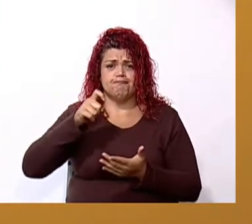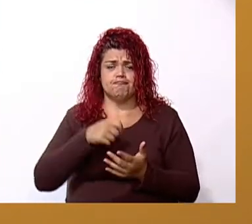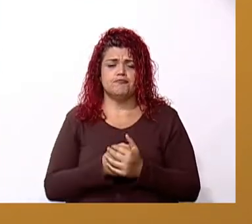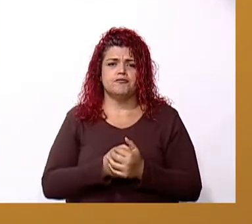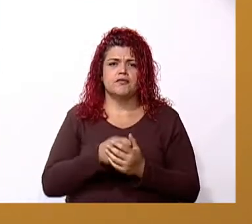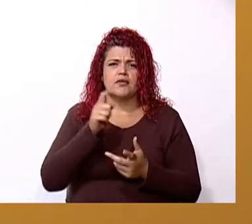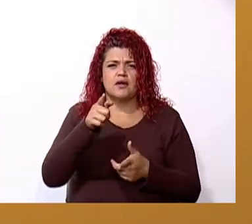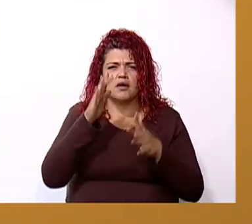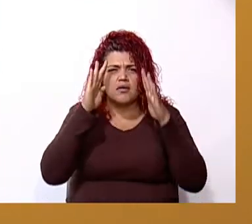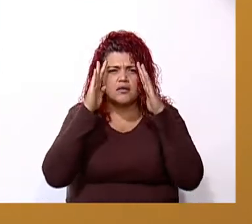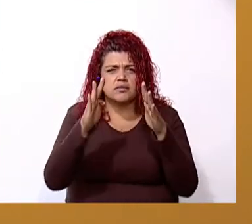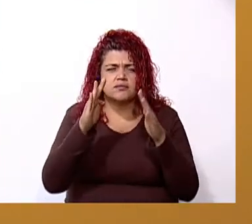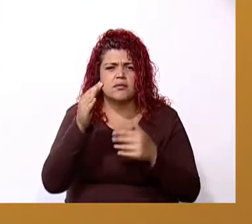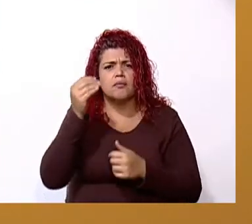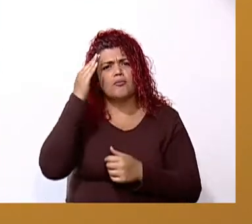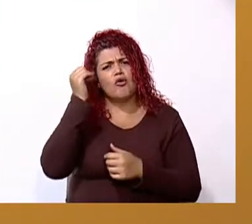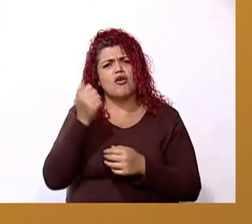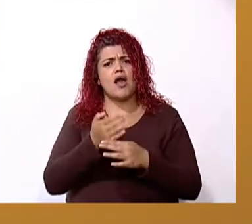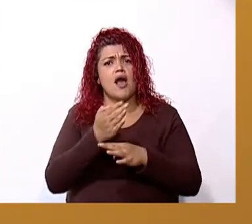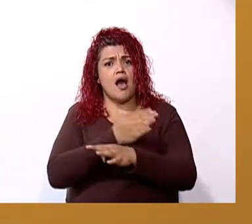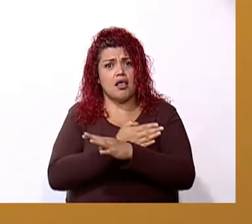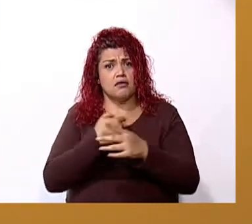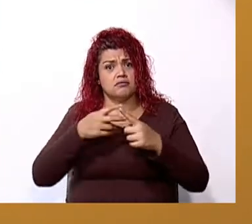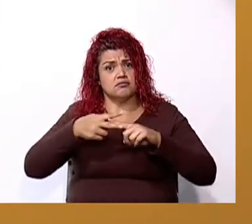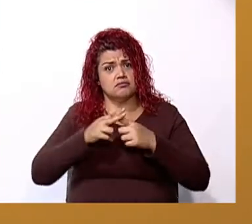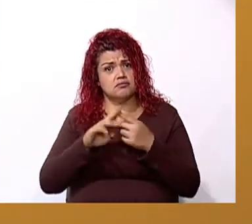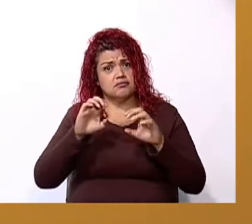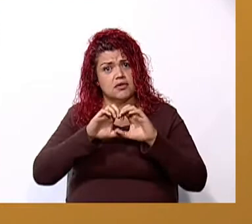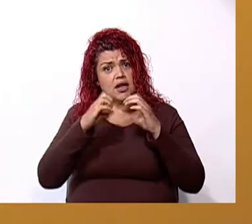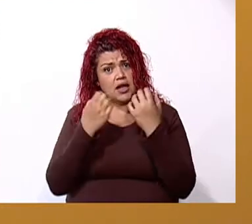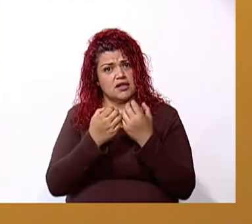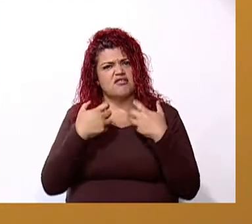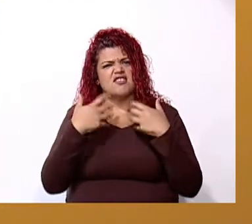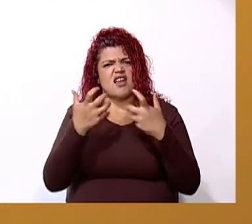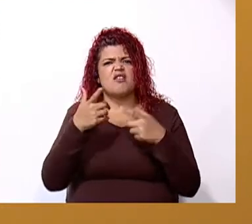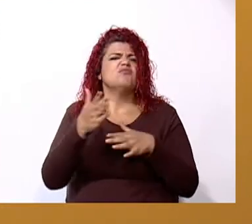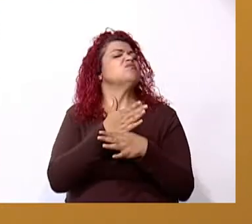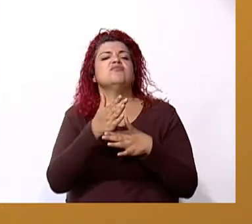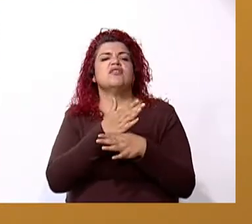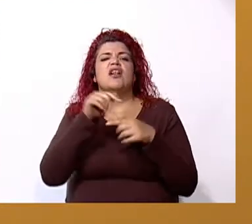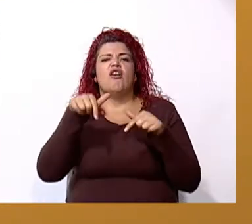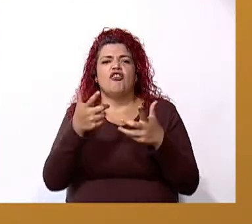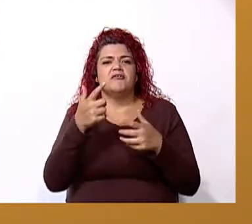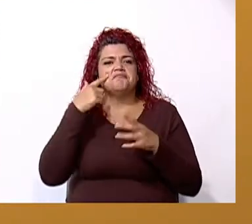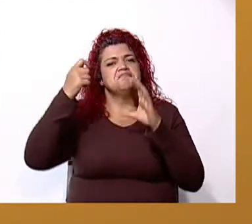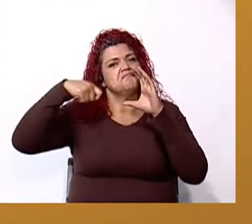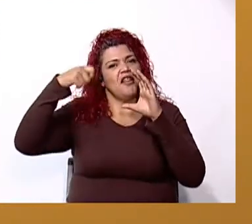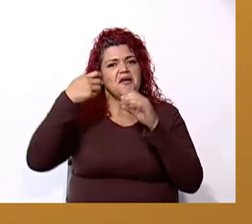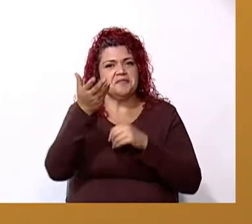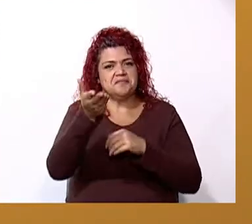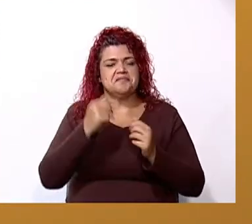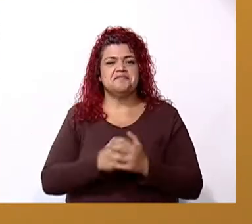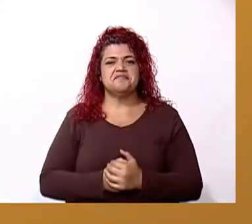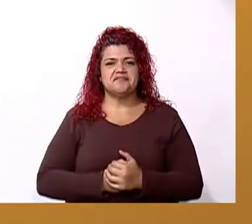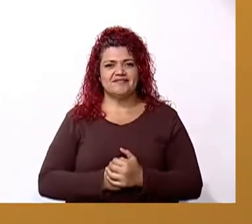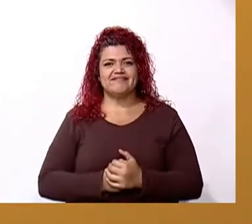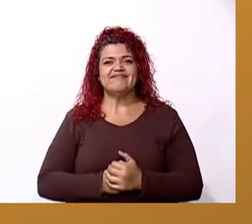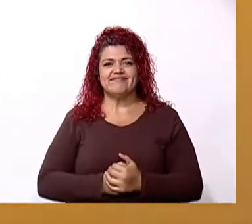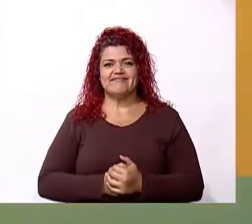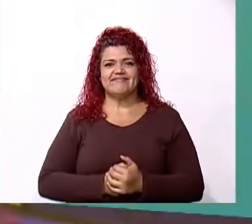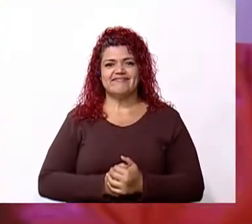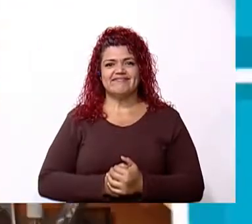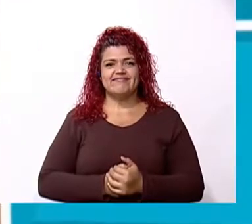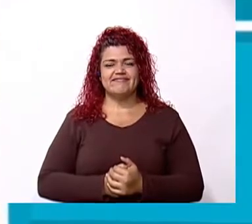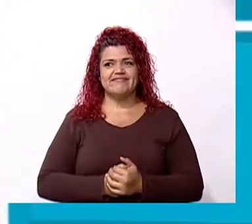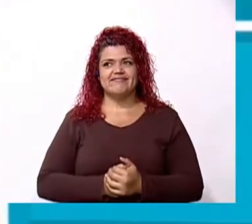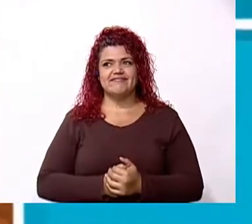atención, porque antes de iniciar nuestra clase, quiero compartir con ustedes esta cápsula. Entonces, observemos el video.